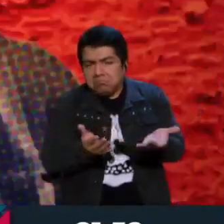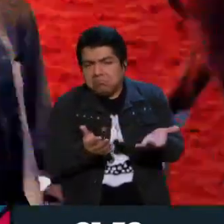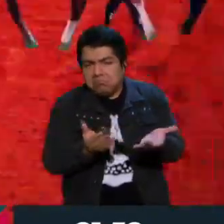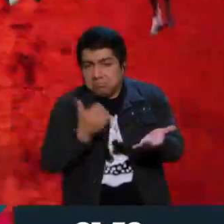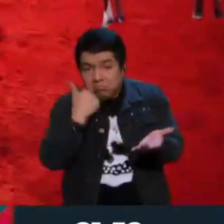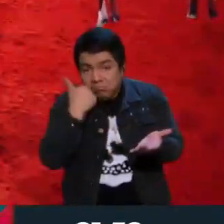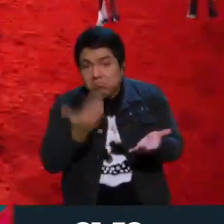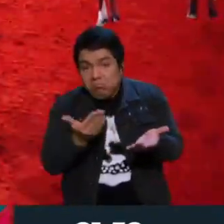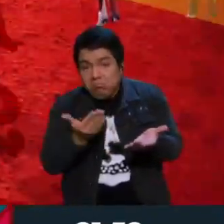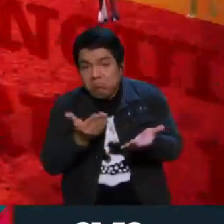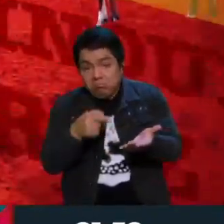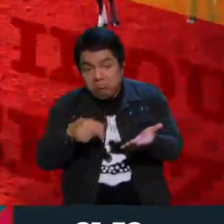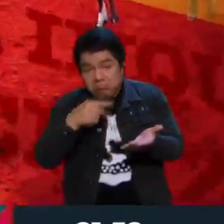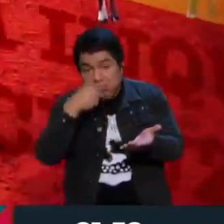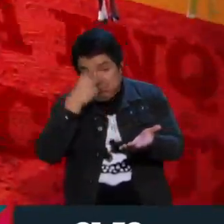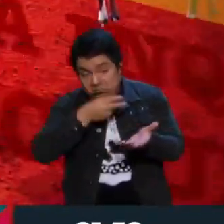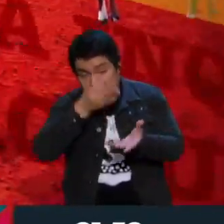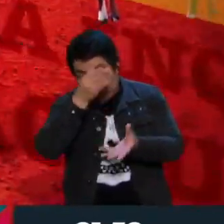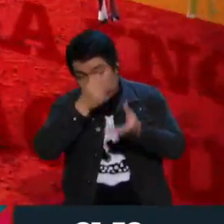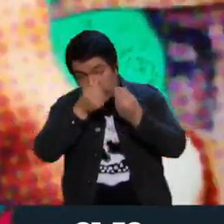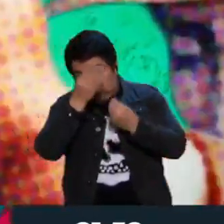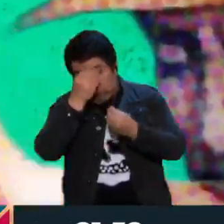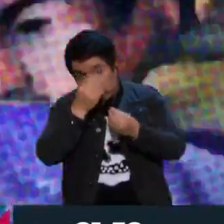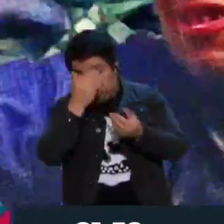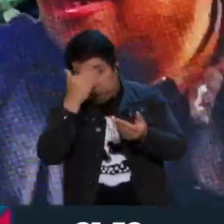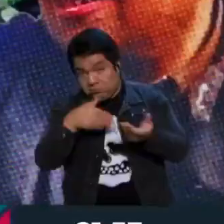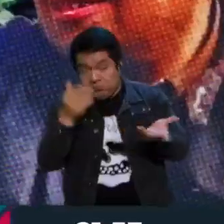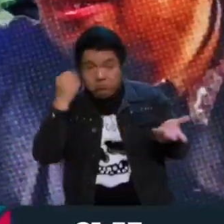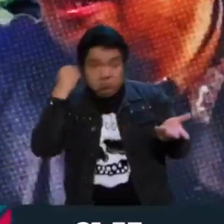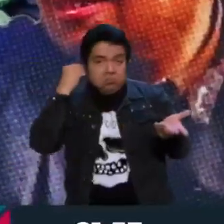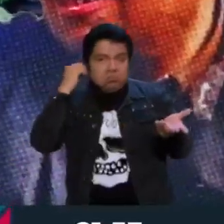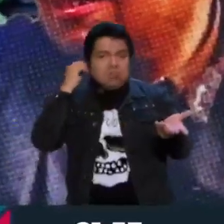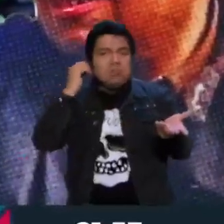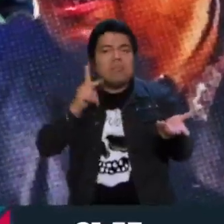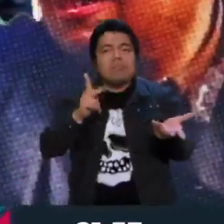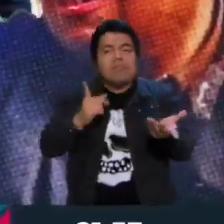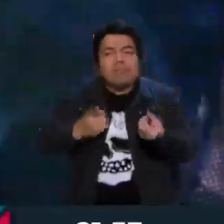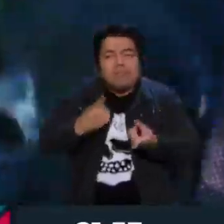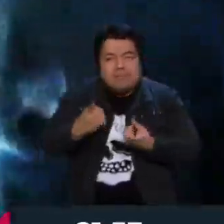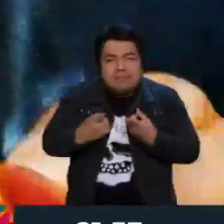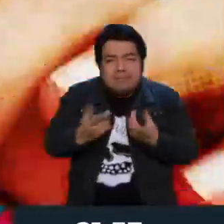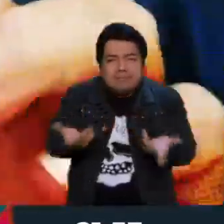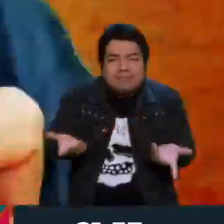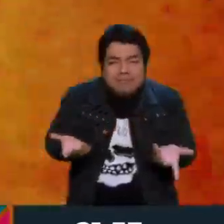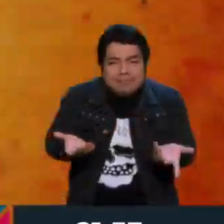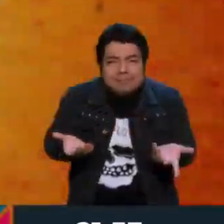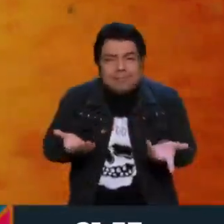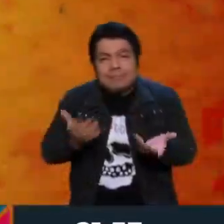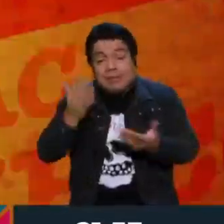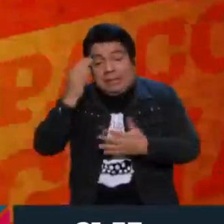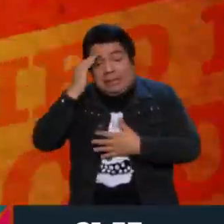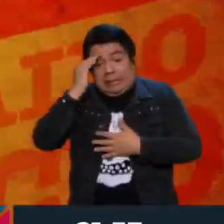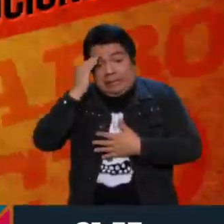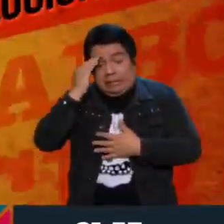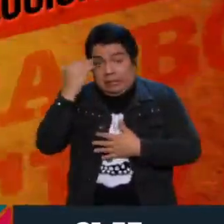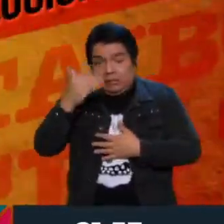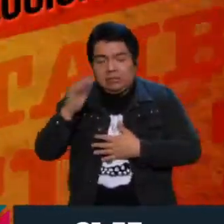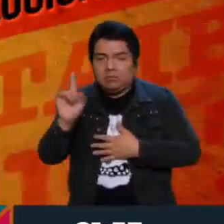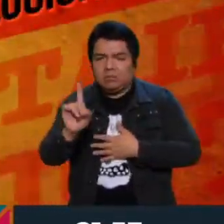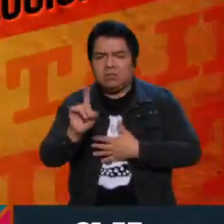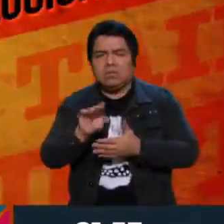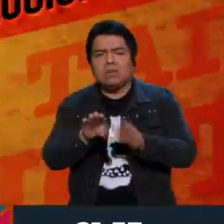es aprender un poquito, pero pues también divertirnos, entretenernos, sí, que nos duela la cabeza. Exactamente, que no sea